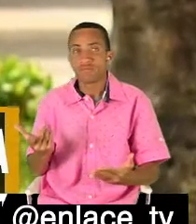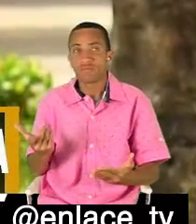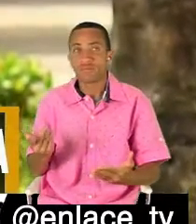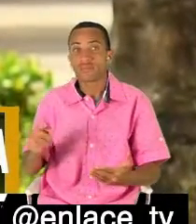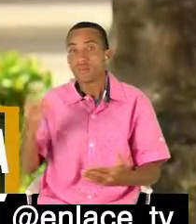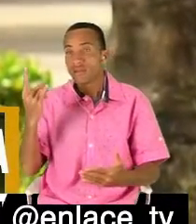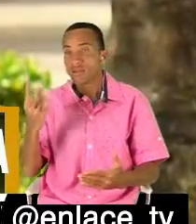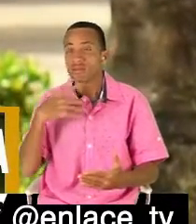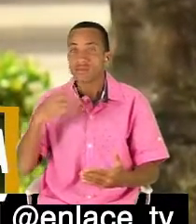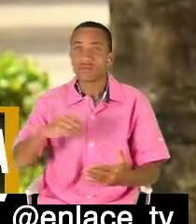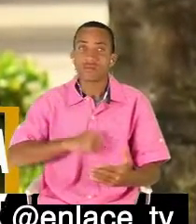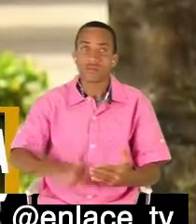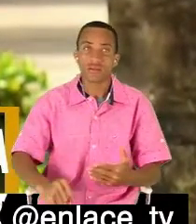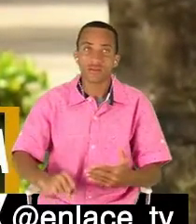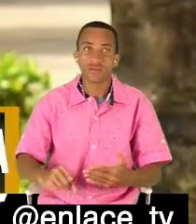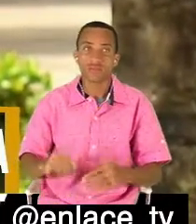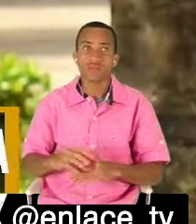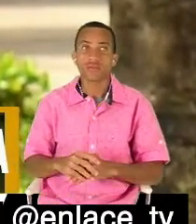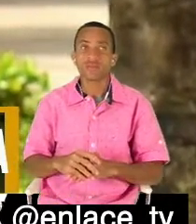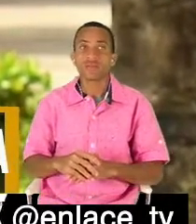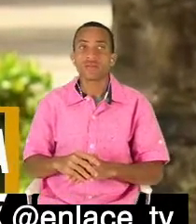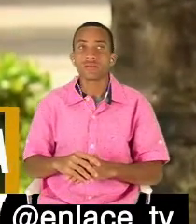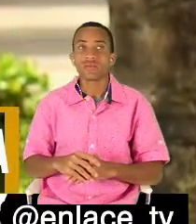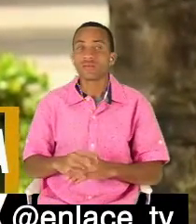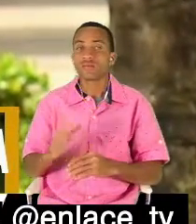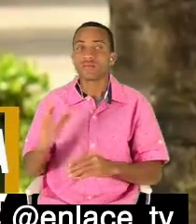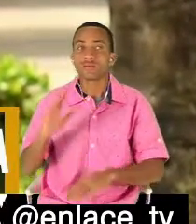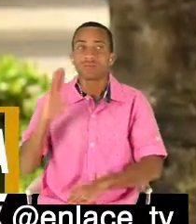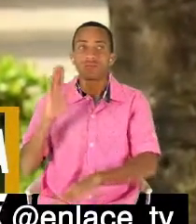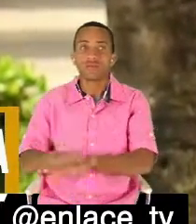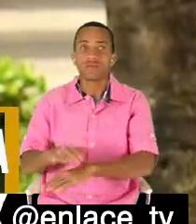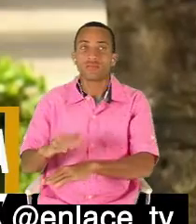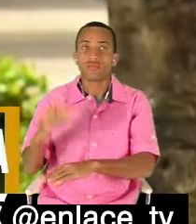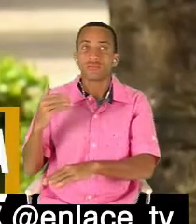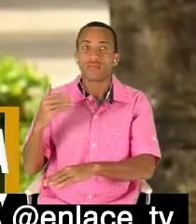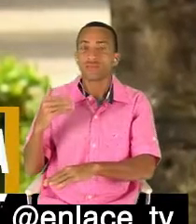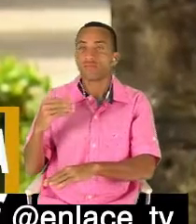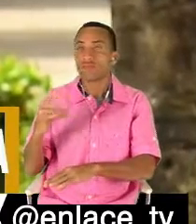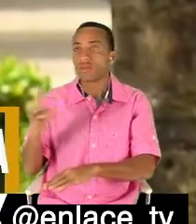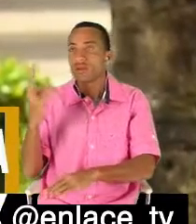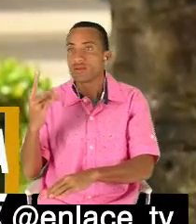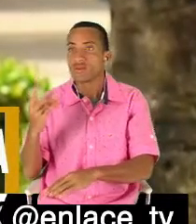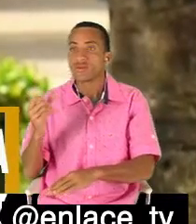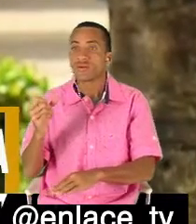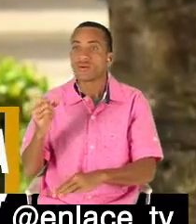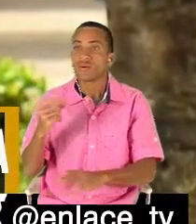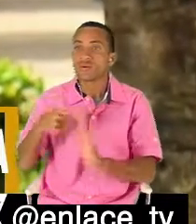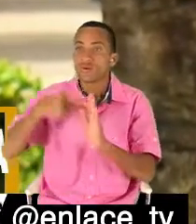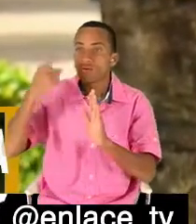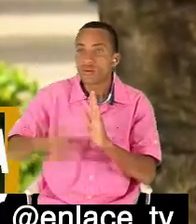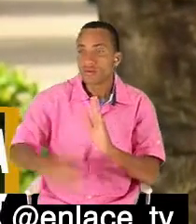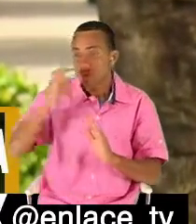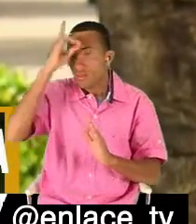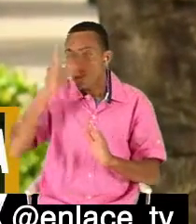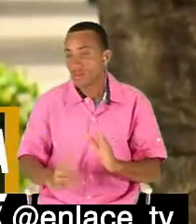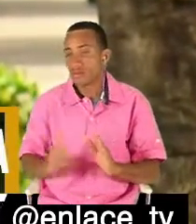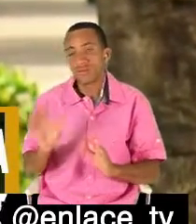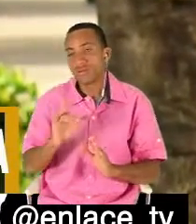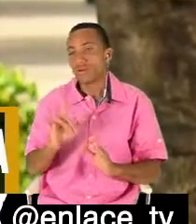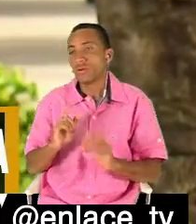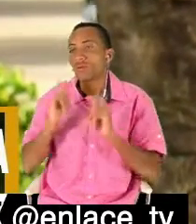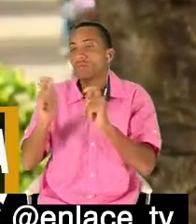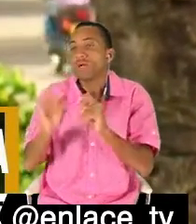ningún derecho de ninguna, ¿cómo te explico? No tiene ningún poder de decisión aquí, sino que ellos solo